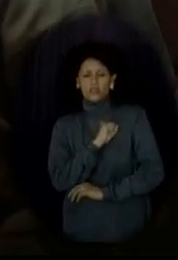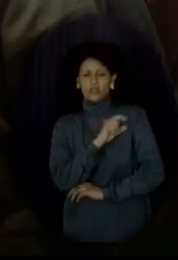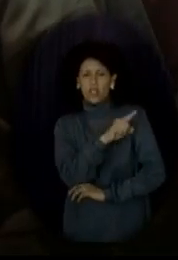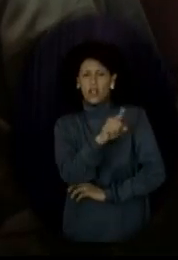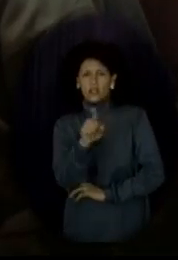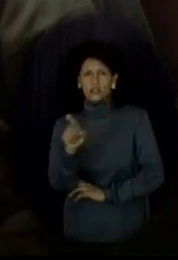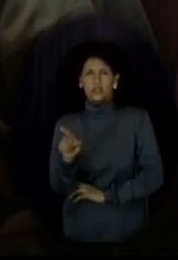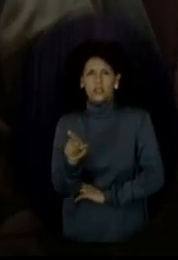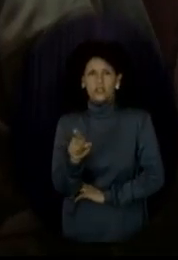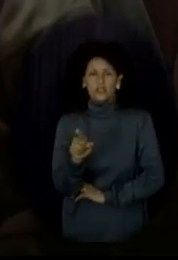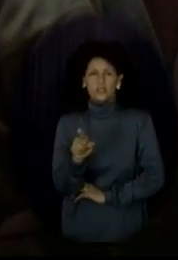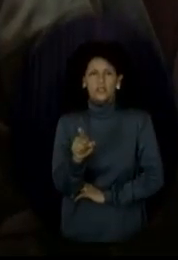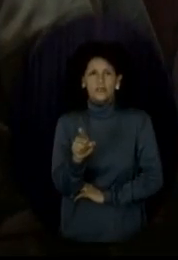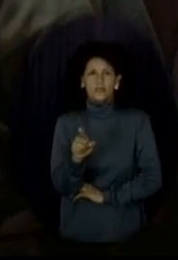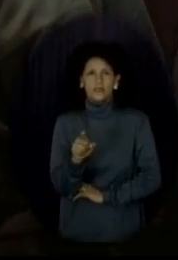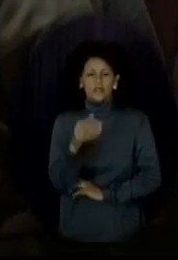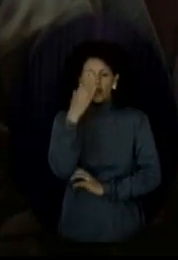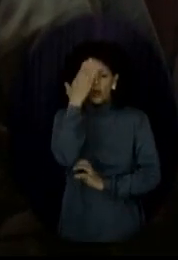¿Por qué se asustan?